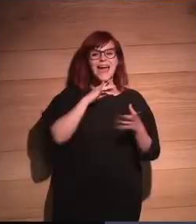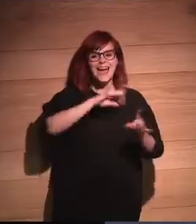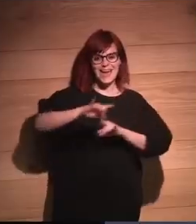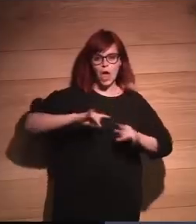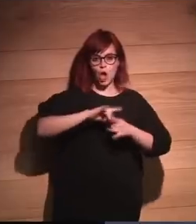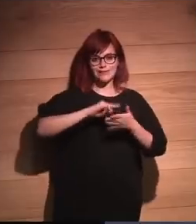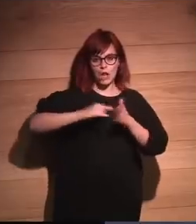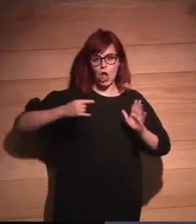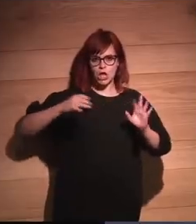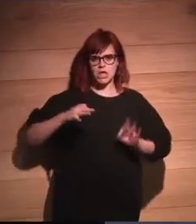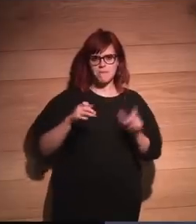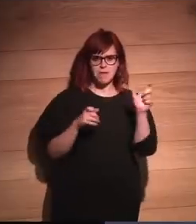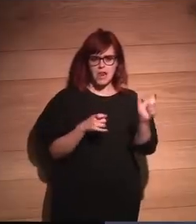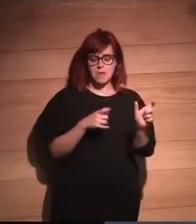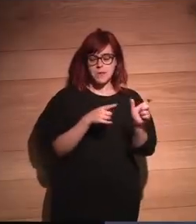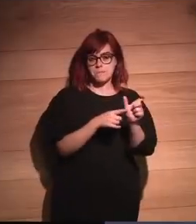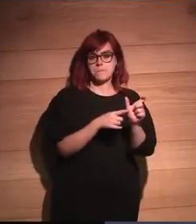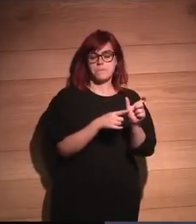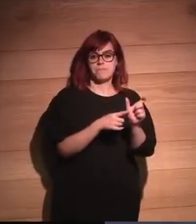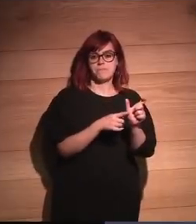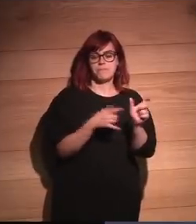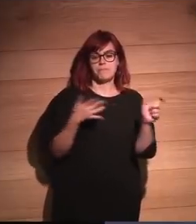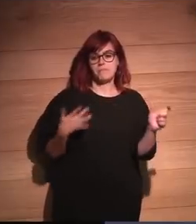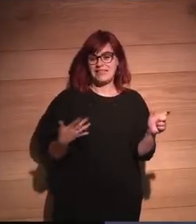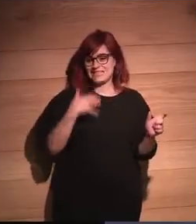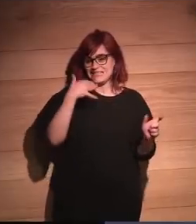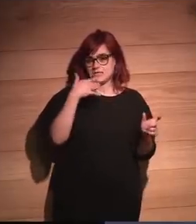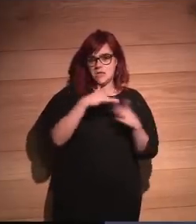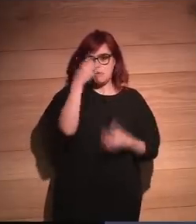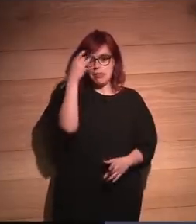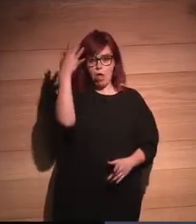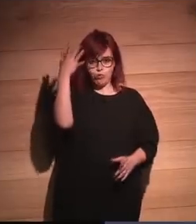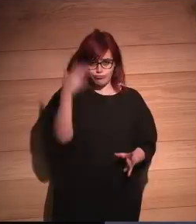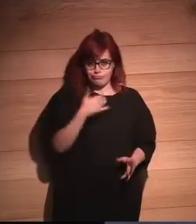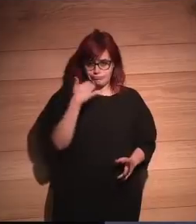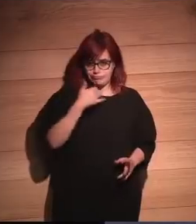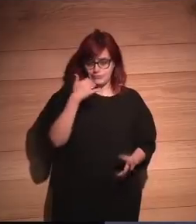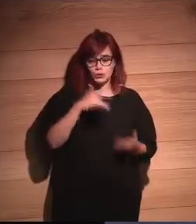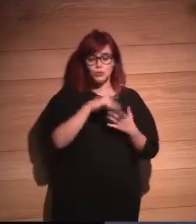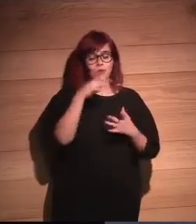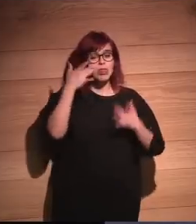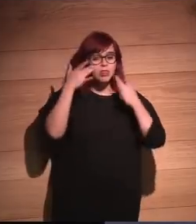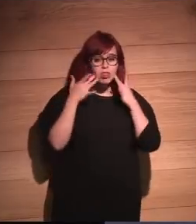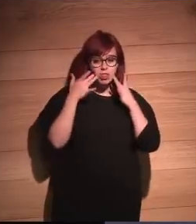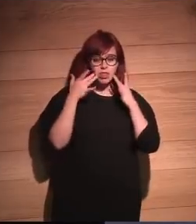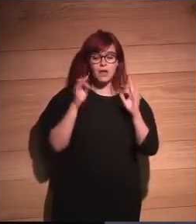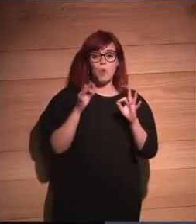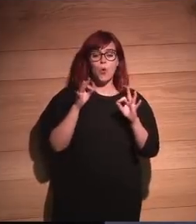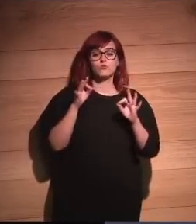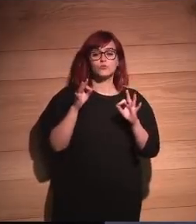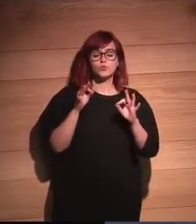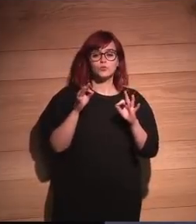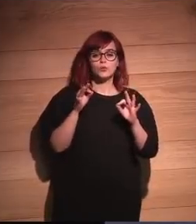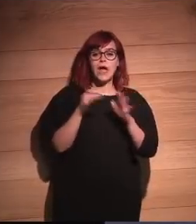geotecnología. Este es un término que casi diría que nos hemos inventado, porque en puridad, y también hay un artículo